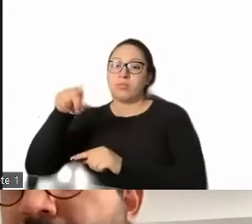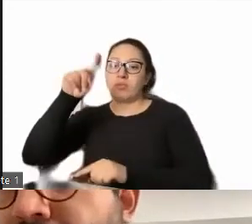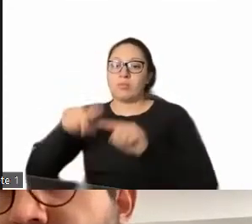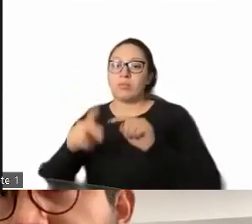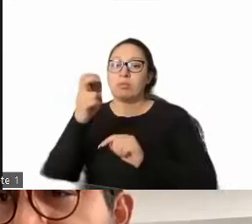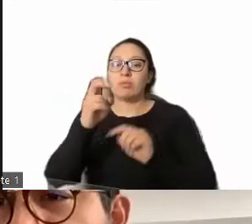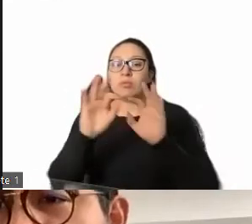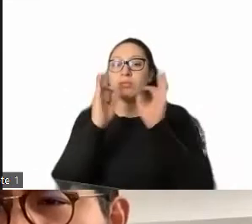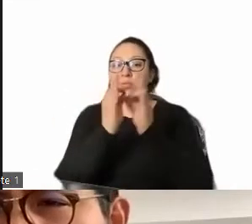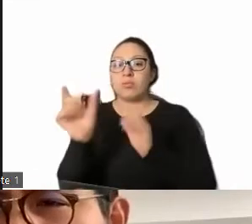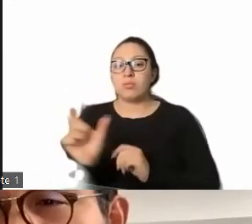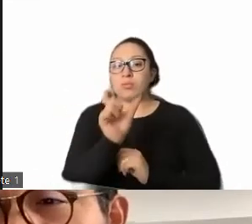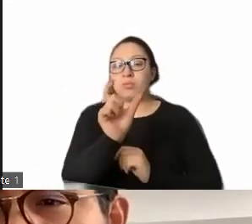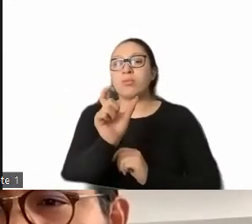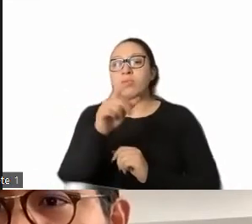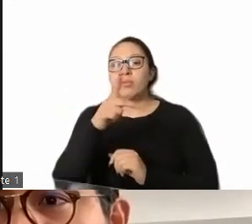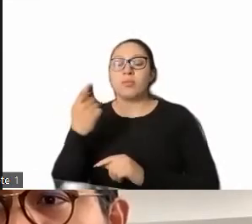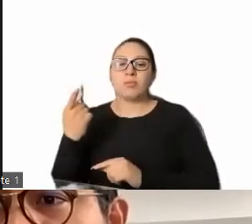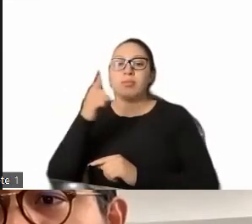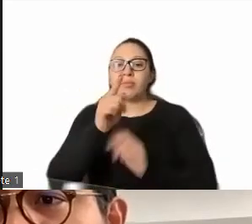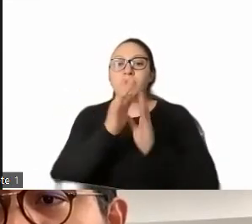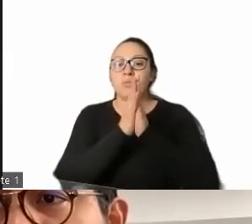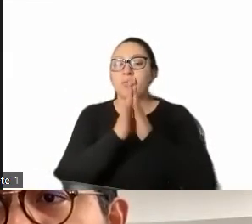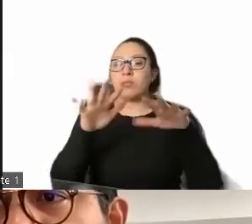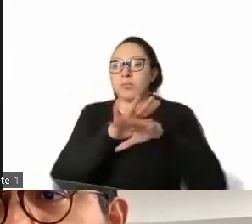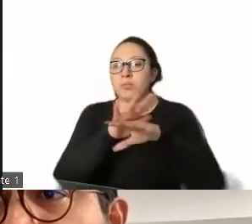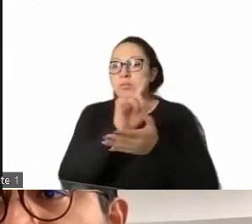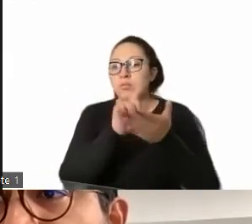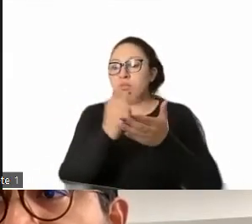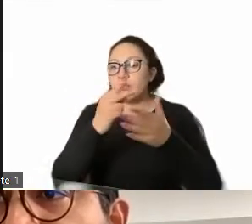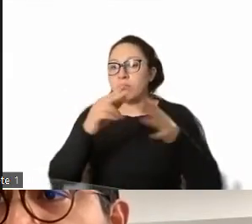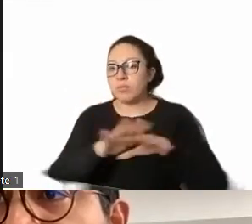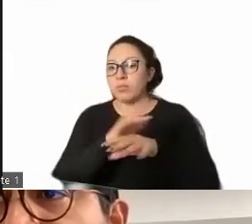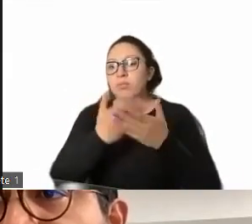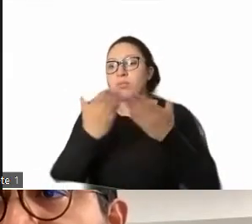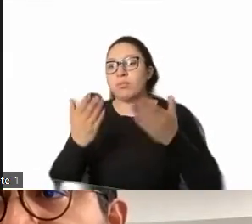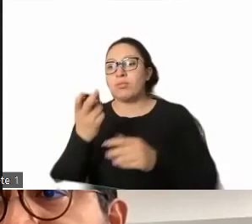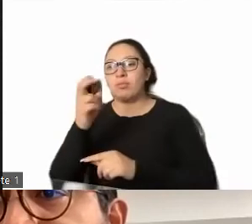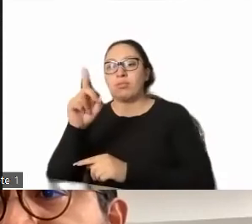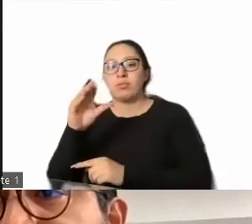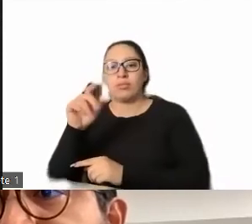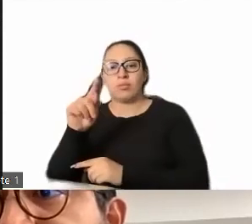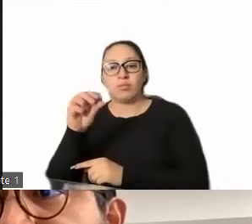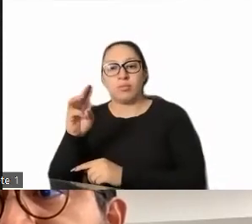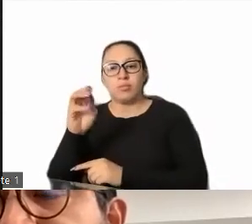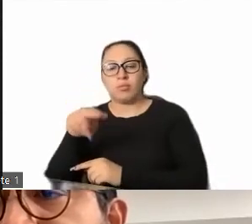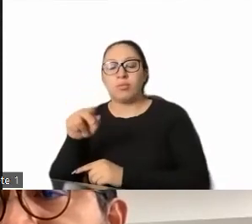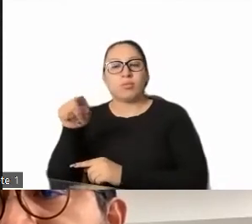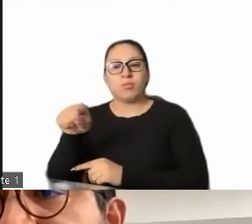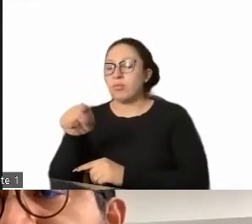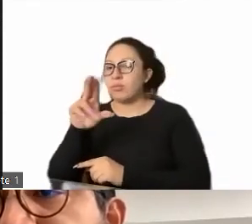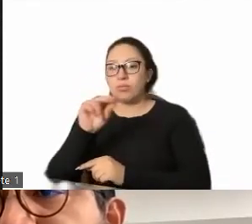dispositivo 10º bis, pero sin embargo ordenó que se legislara en la materia, y el dictamen considera, no considera